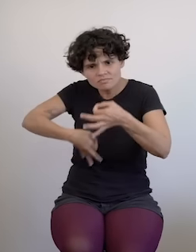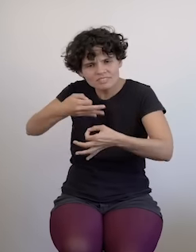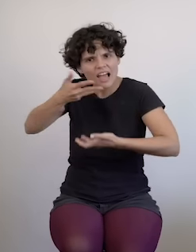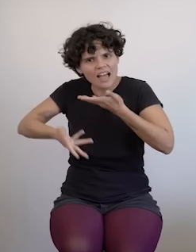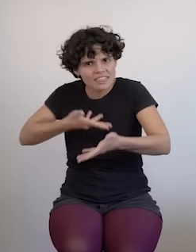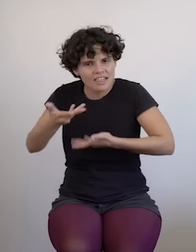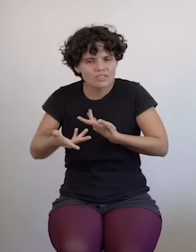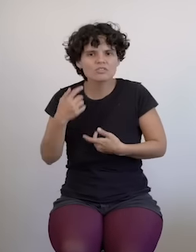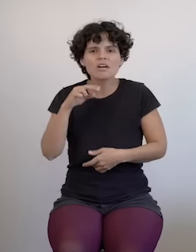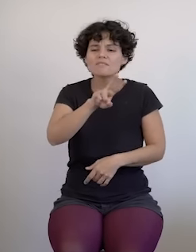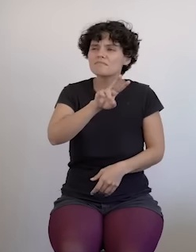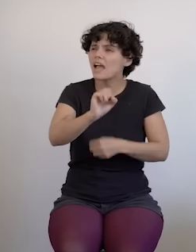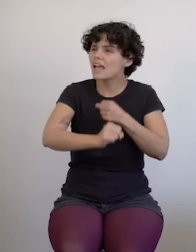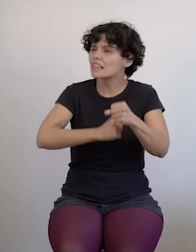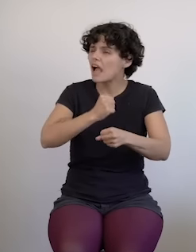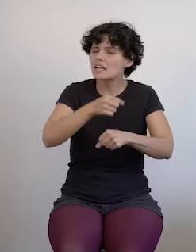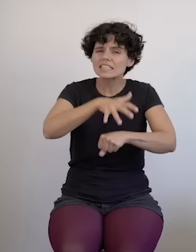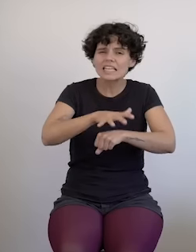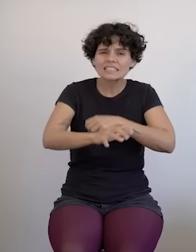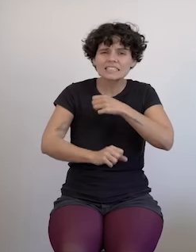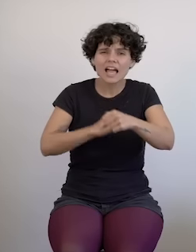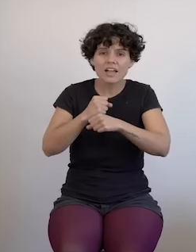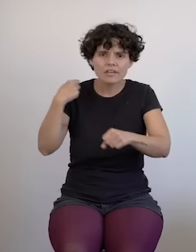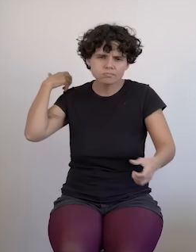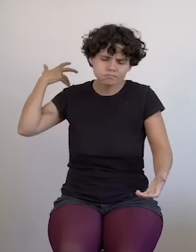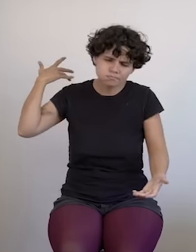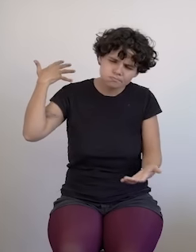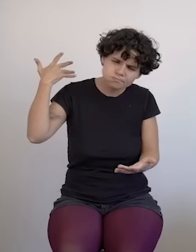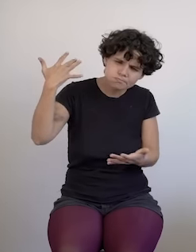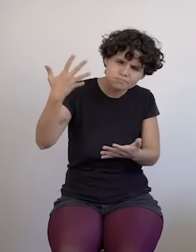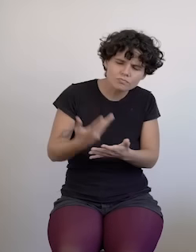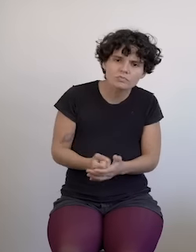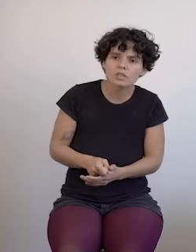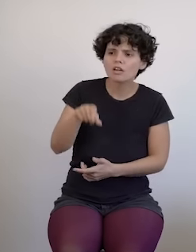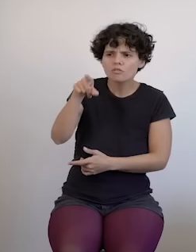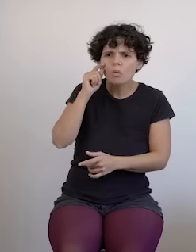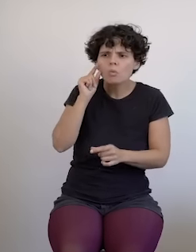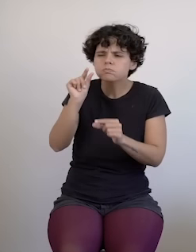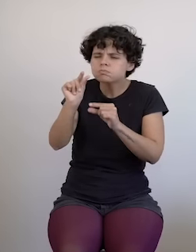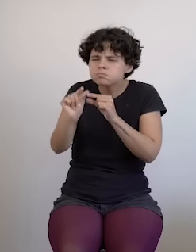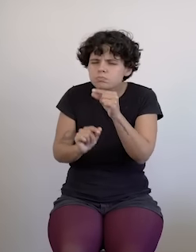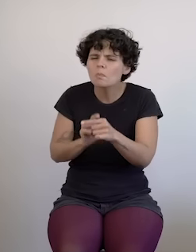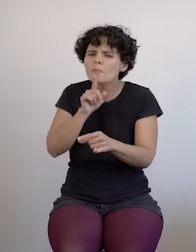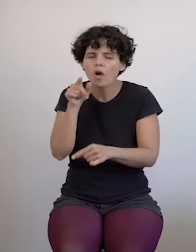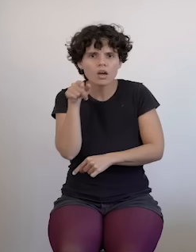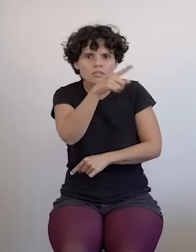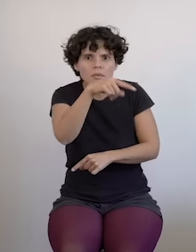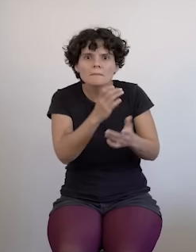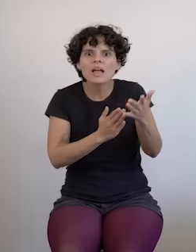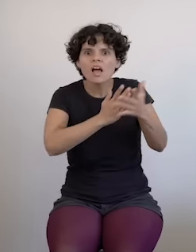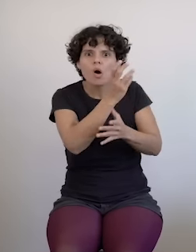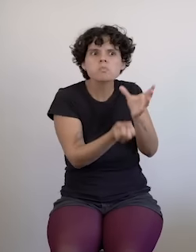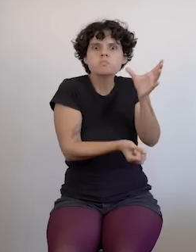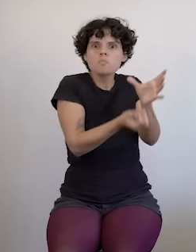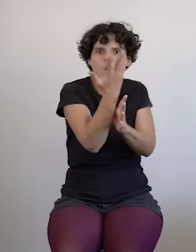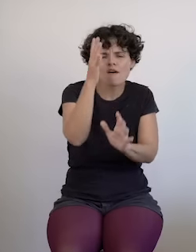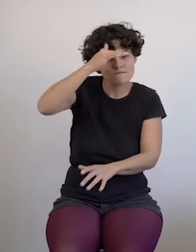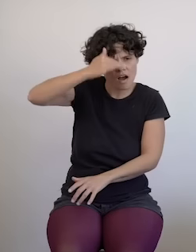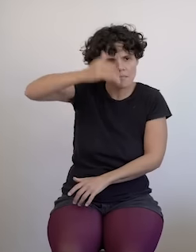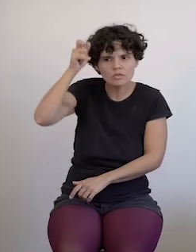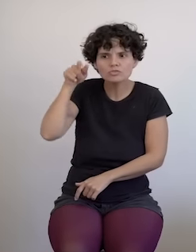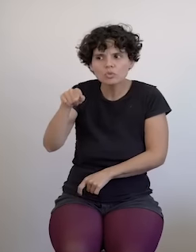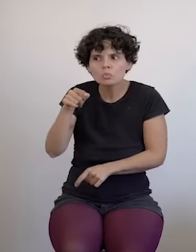Y después de 20 años, 15 años, 20 años. Lo que tú hacías siempre subterráneamente, ellos lo empezaron a hacer